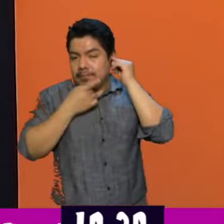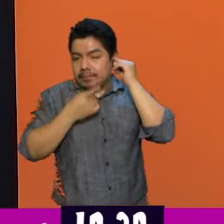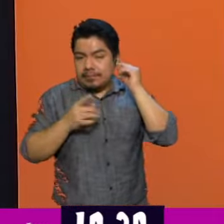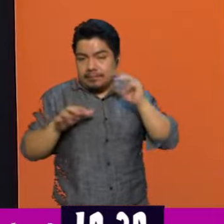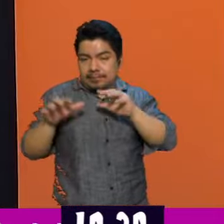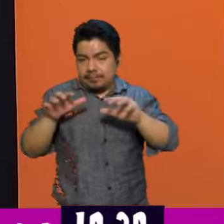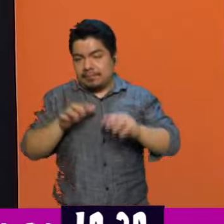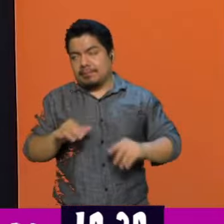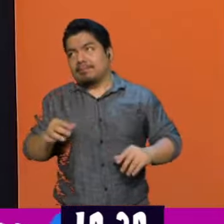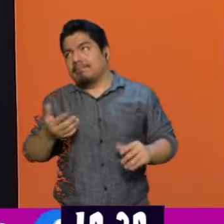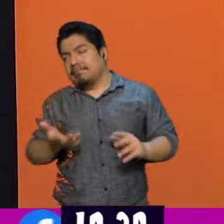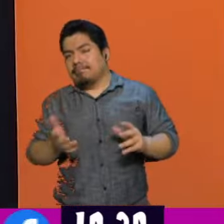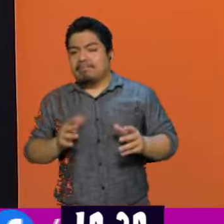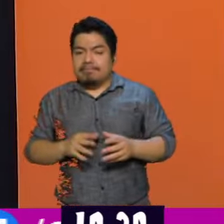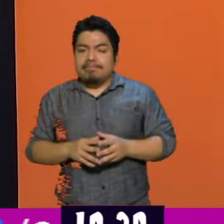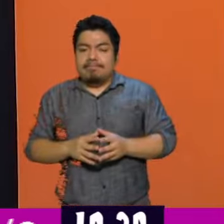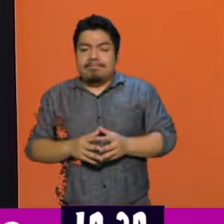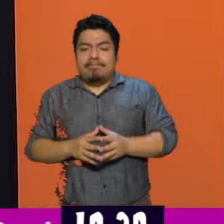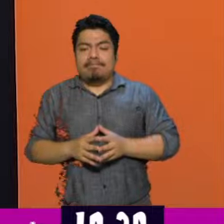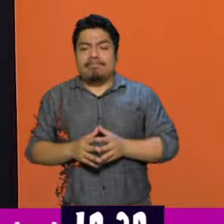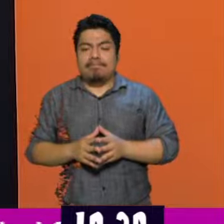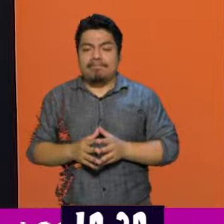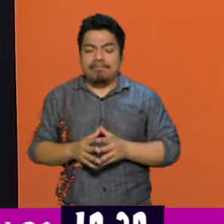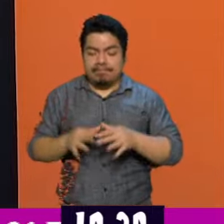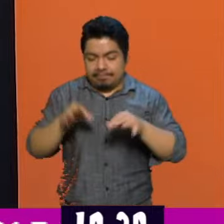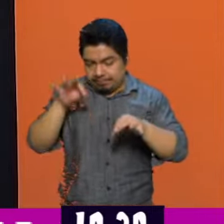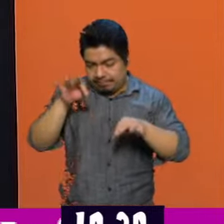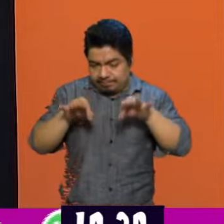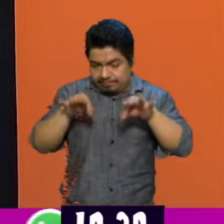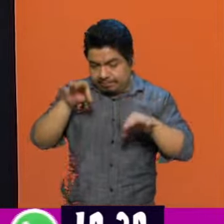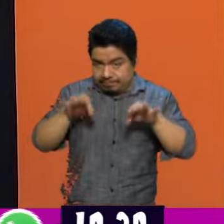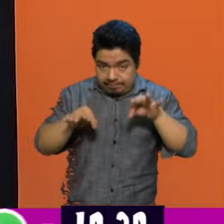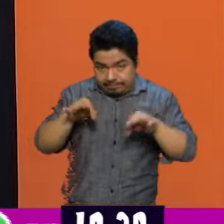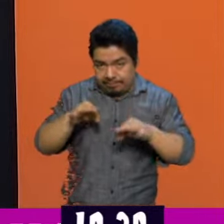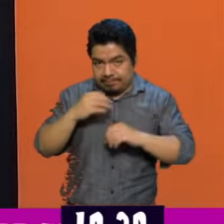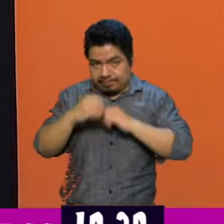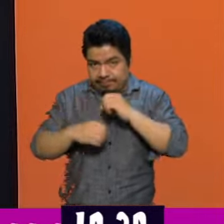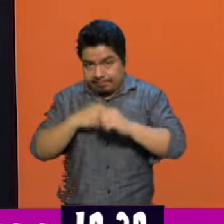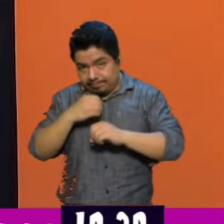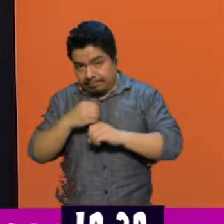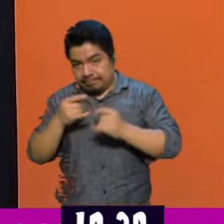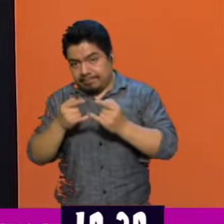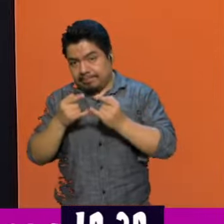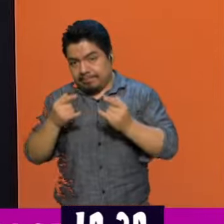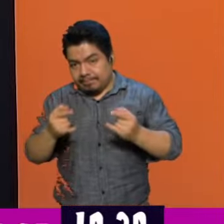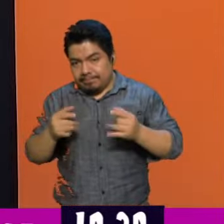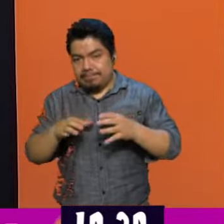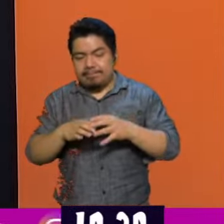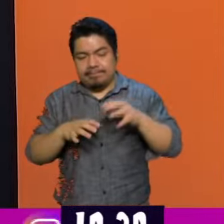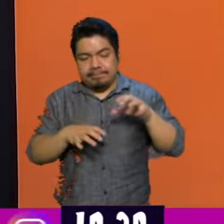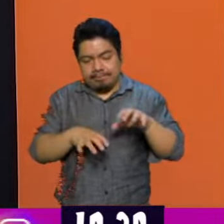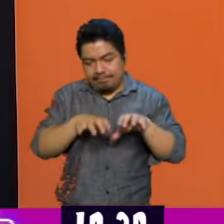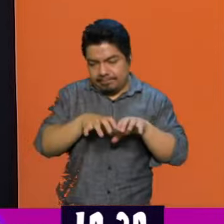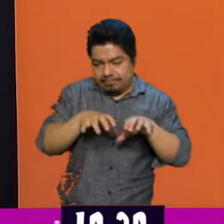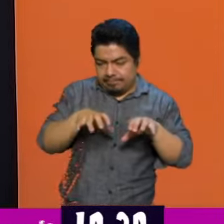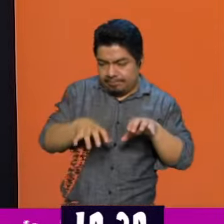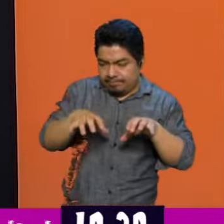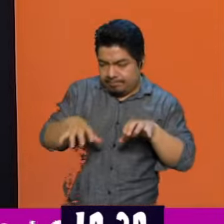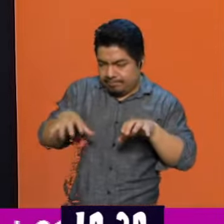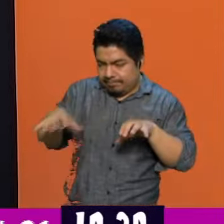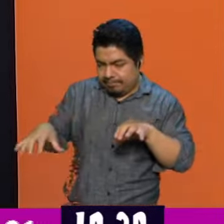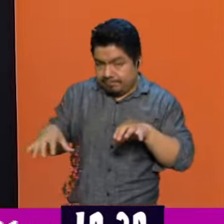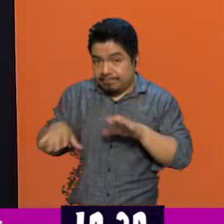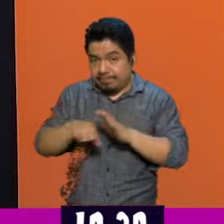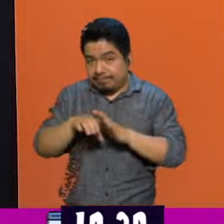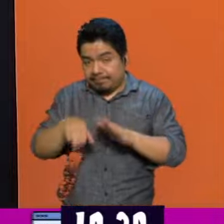Pues en realidad estos títeres están realizados, o esta obra está estructurada como con módulos. Entonces hay una parte en donde